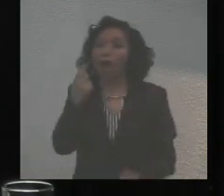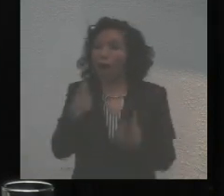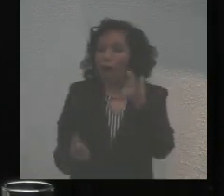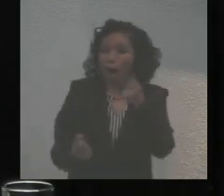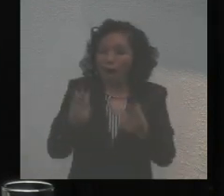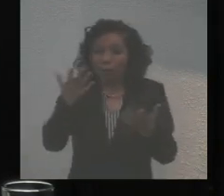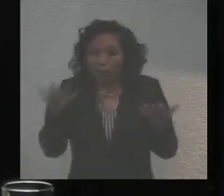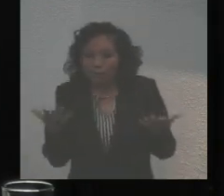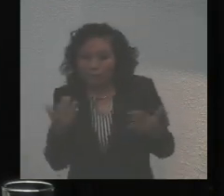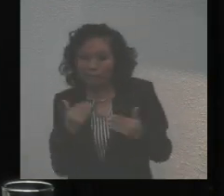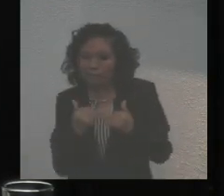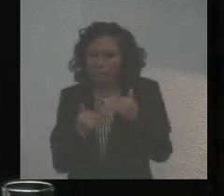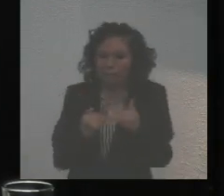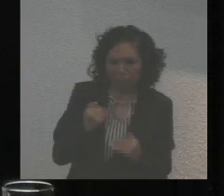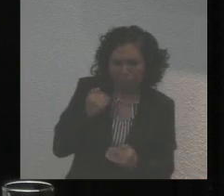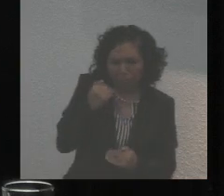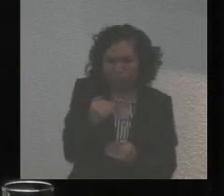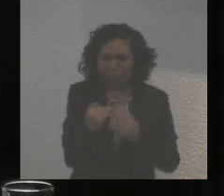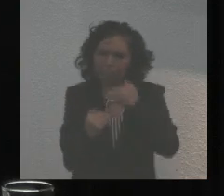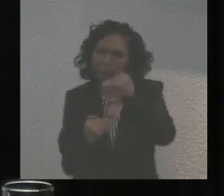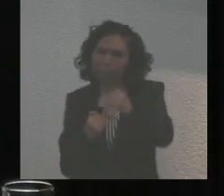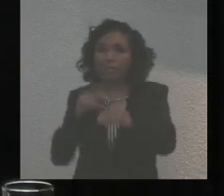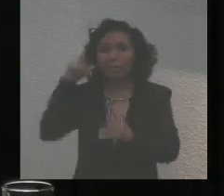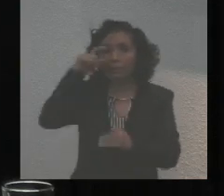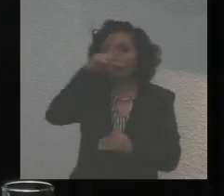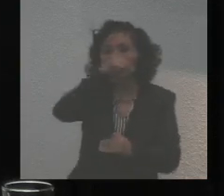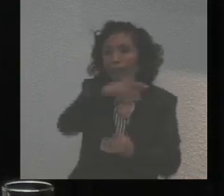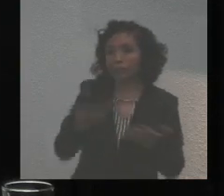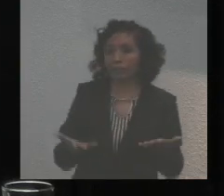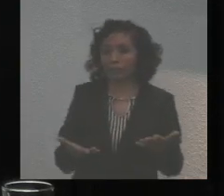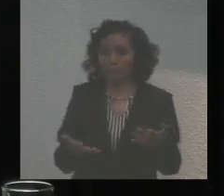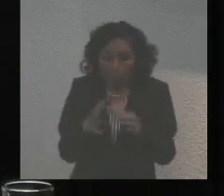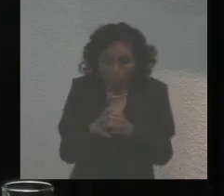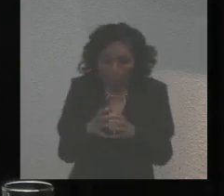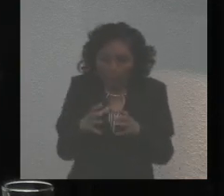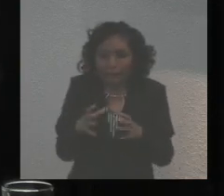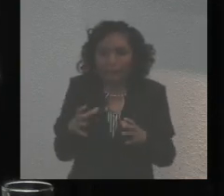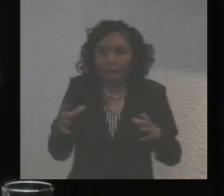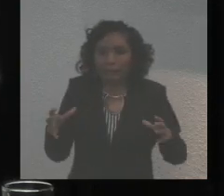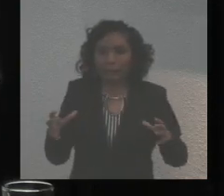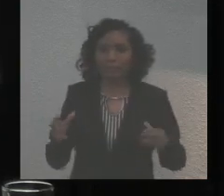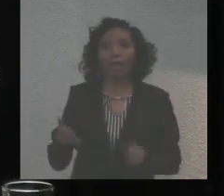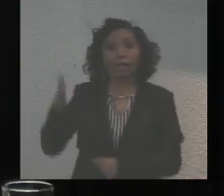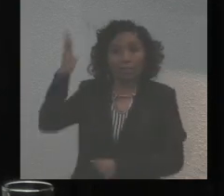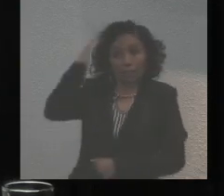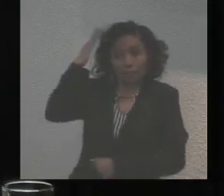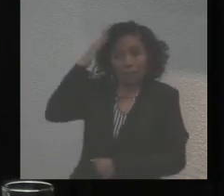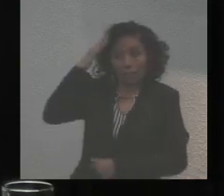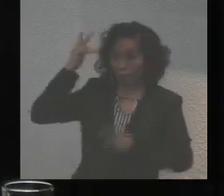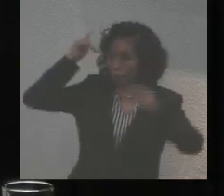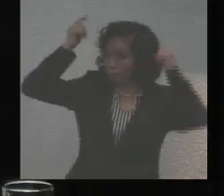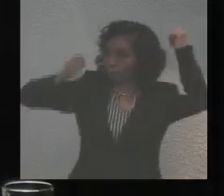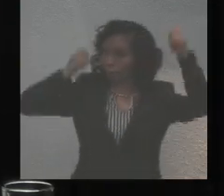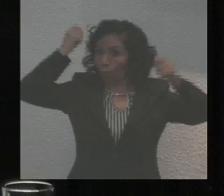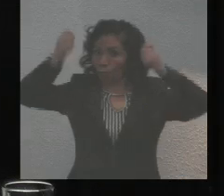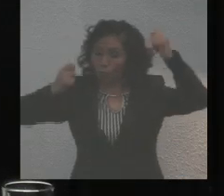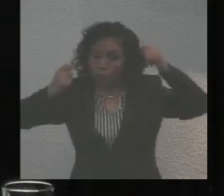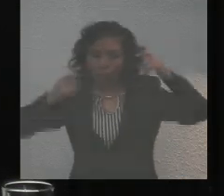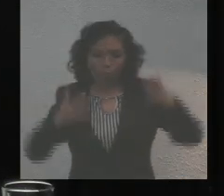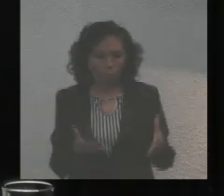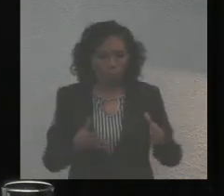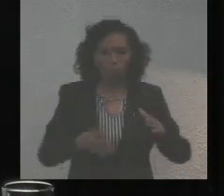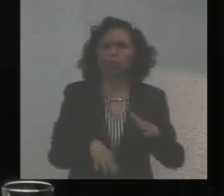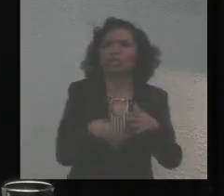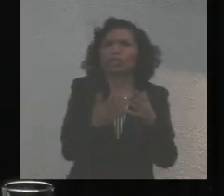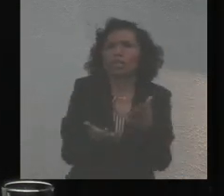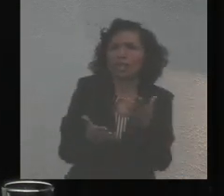hemos superado con creces, como lo es nuestro gran crecimiento. Ese liderazgo en materia de desarrollo turístico y de infraestructura en la